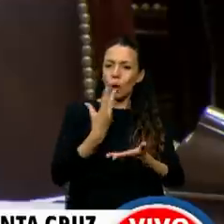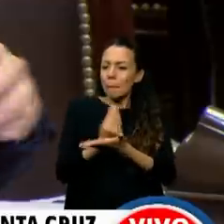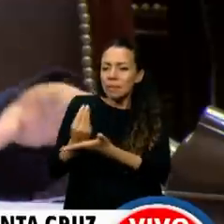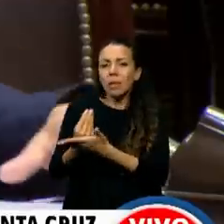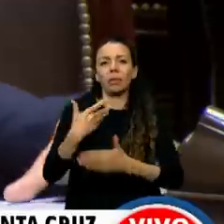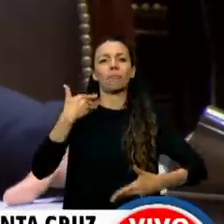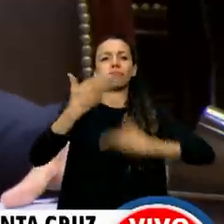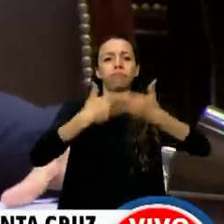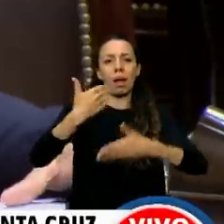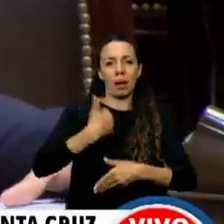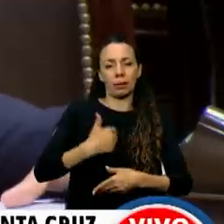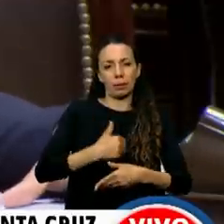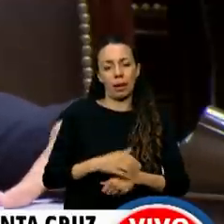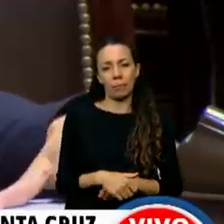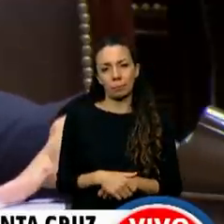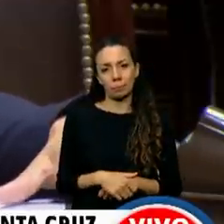lado